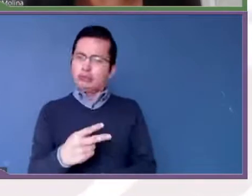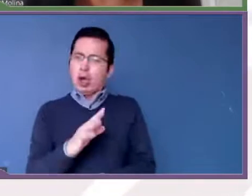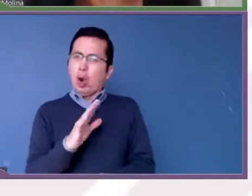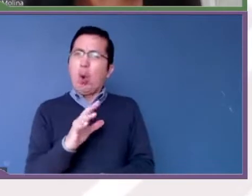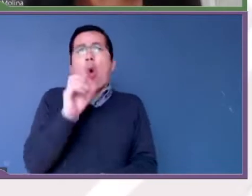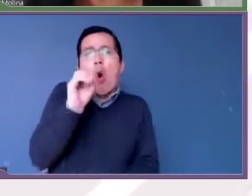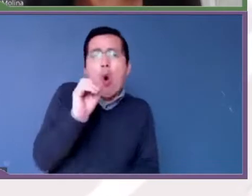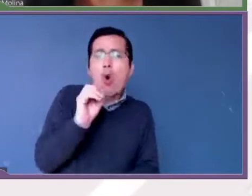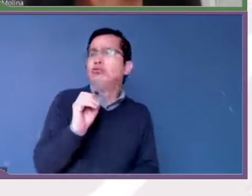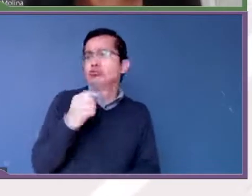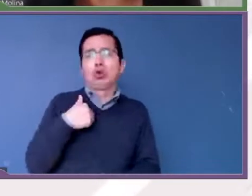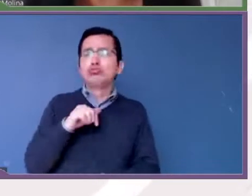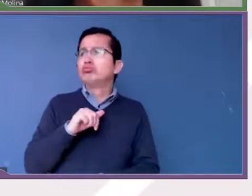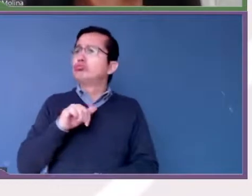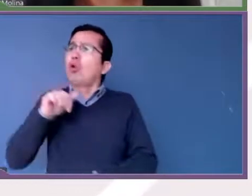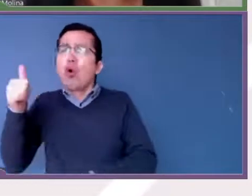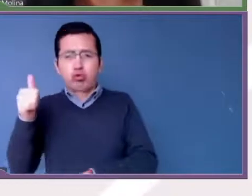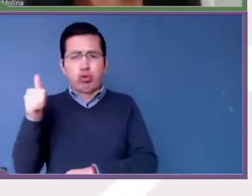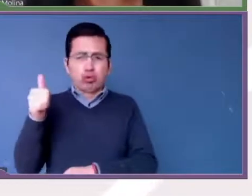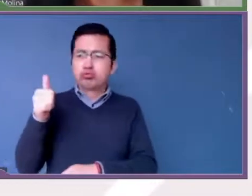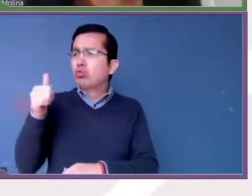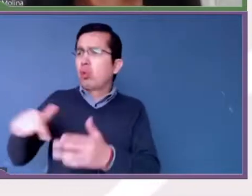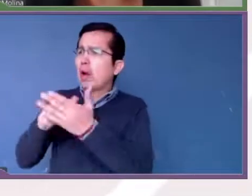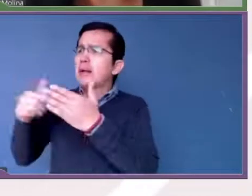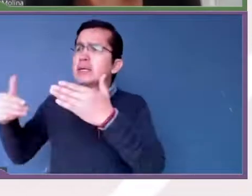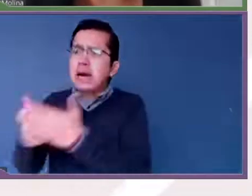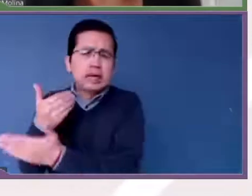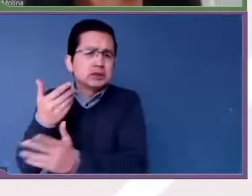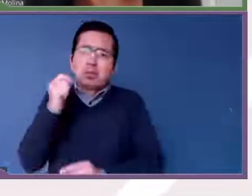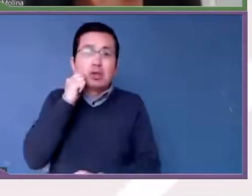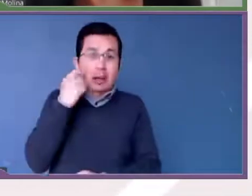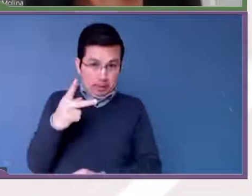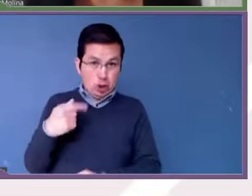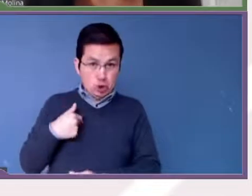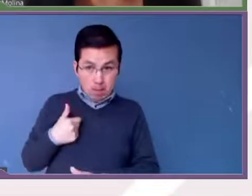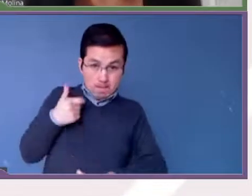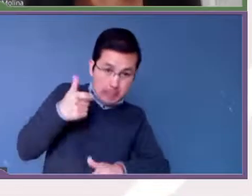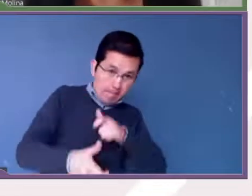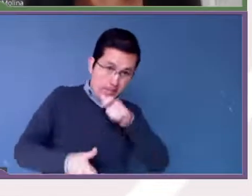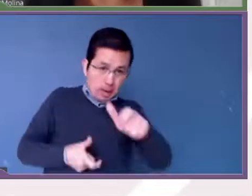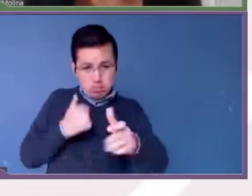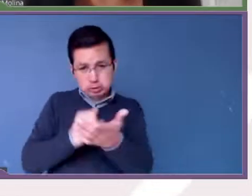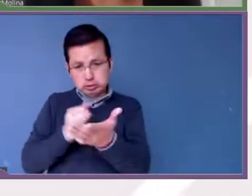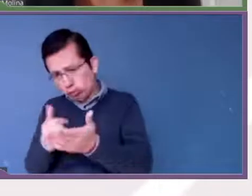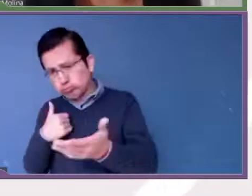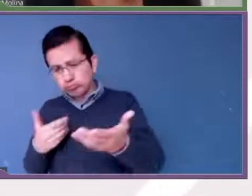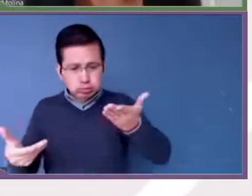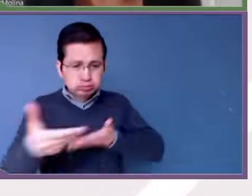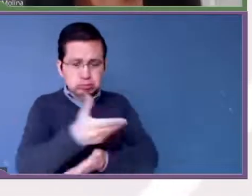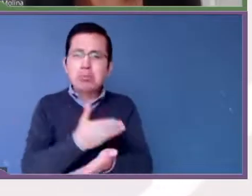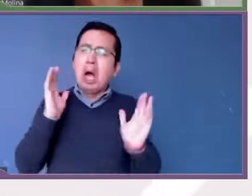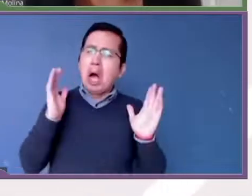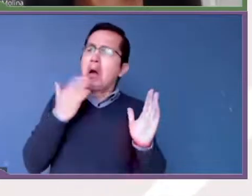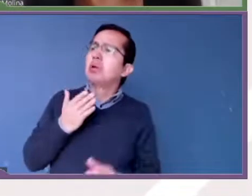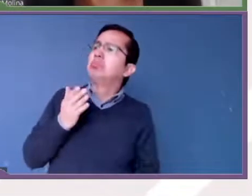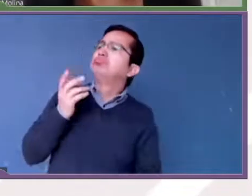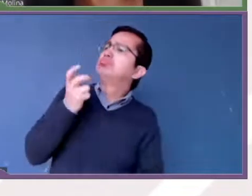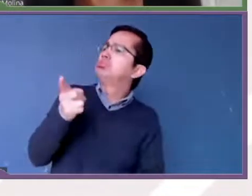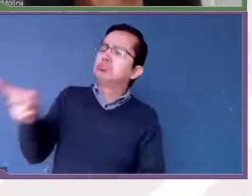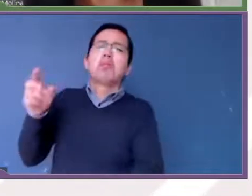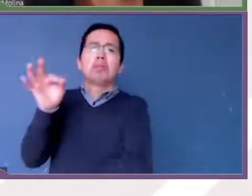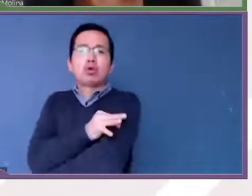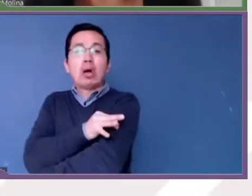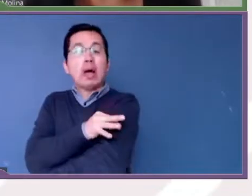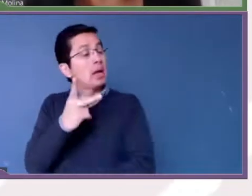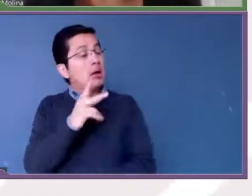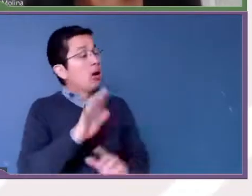tanto, las poblaciones callejeras o personas en situación de calle y las personas privadas de la libertad, por ejemplo, no tendrían por qué ser vacunadas en